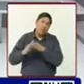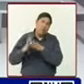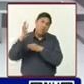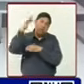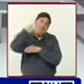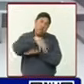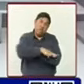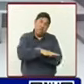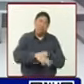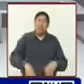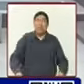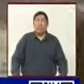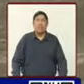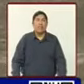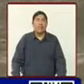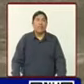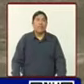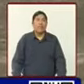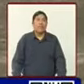problema.